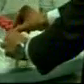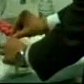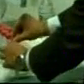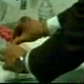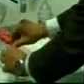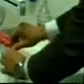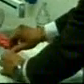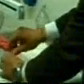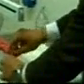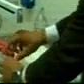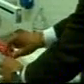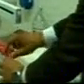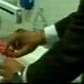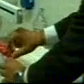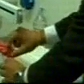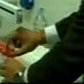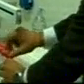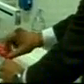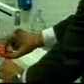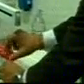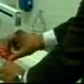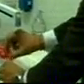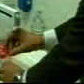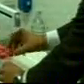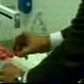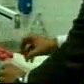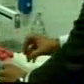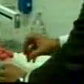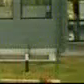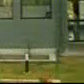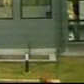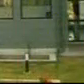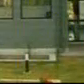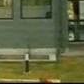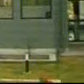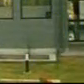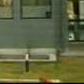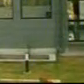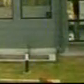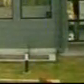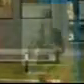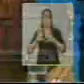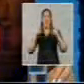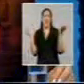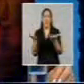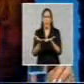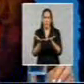va a ayudar al desarrollo, a la productividad y al cuidado del medio ambiente.